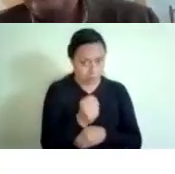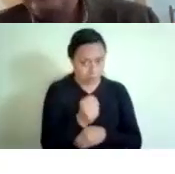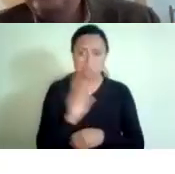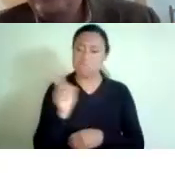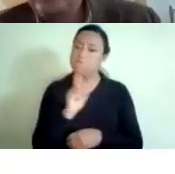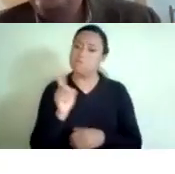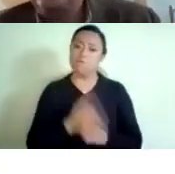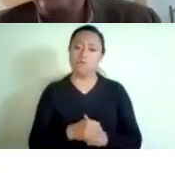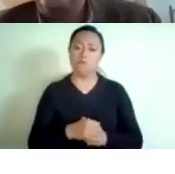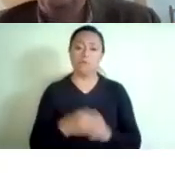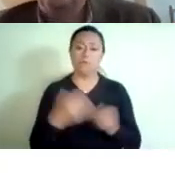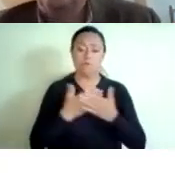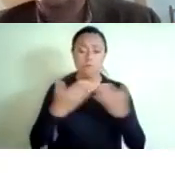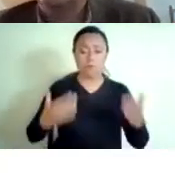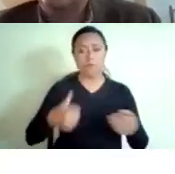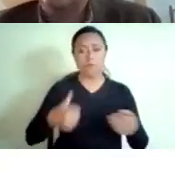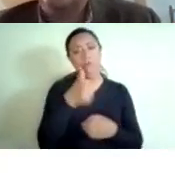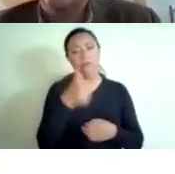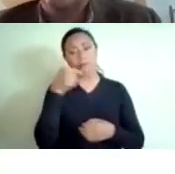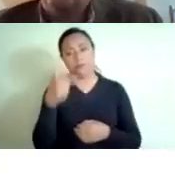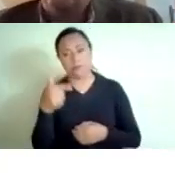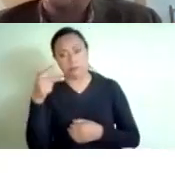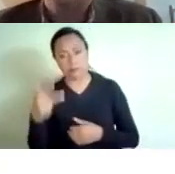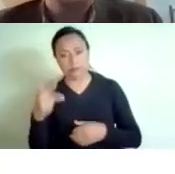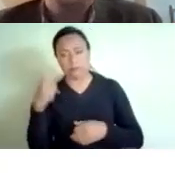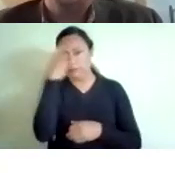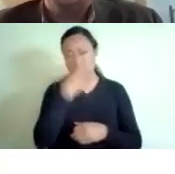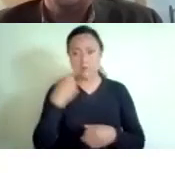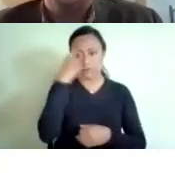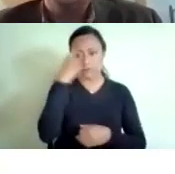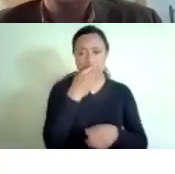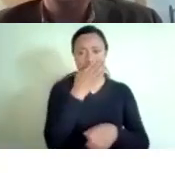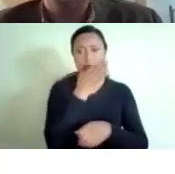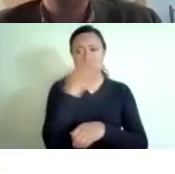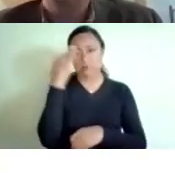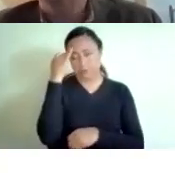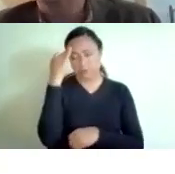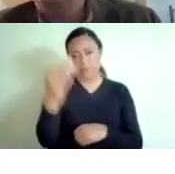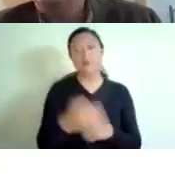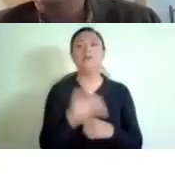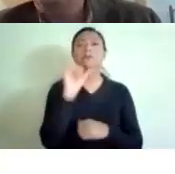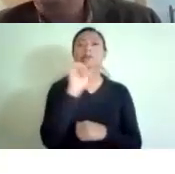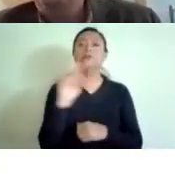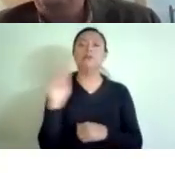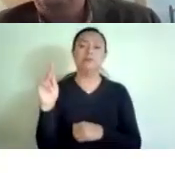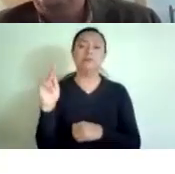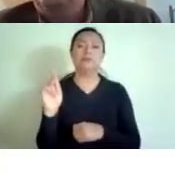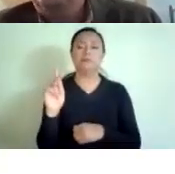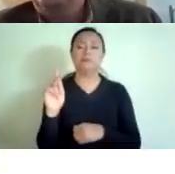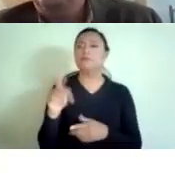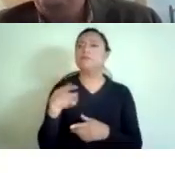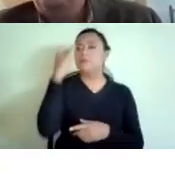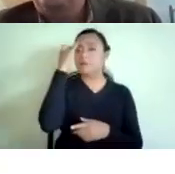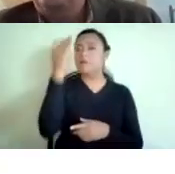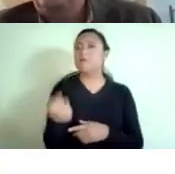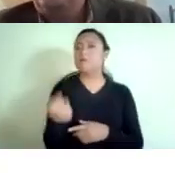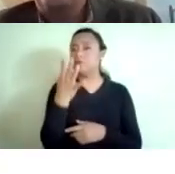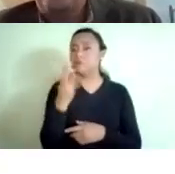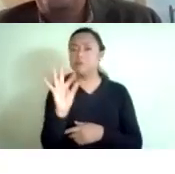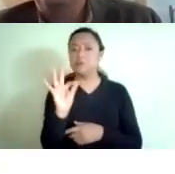es intuitiva, ya tiene campos precapturados para que el policía solamente vaya a escoger las opciones, pero fíjense algo que